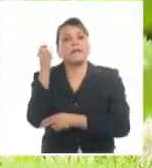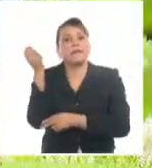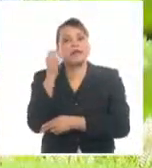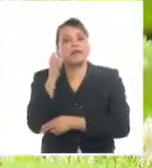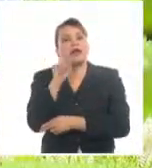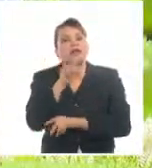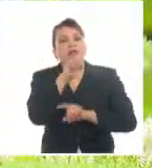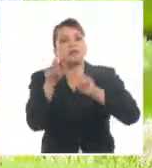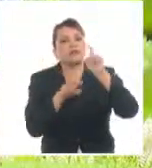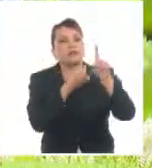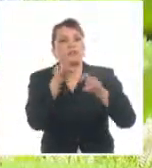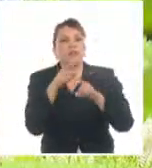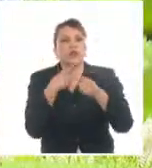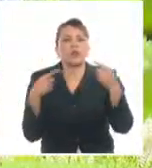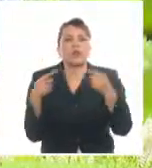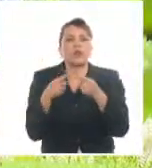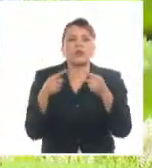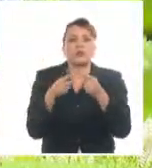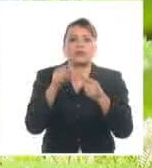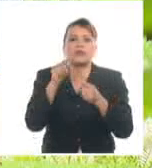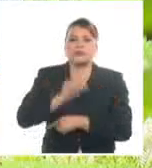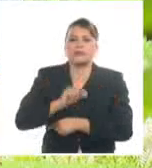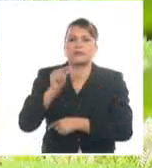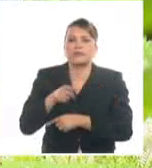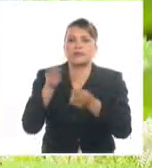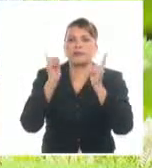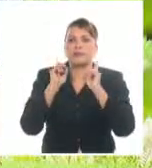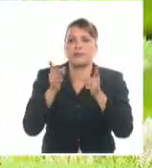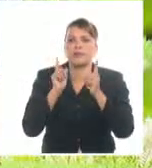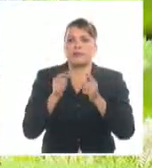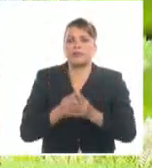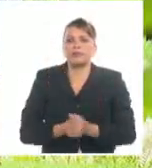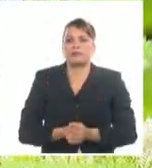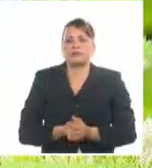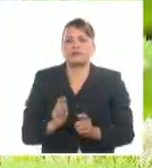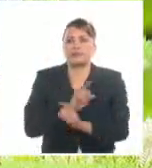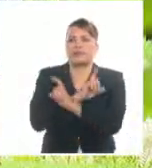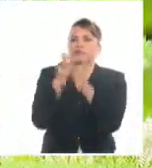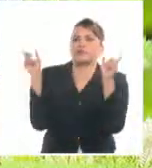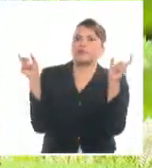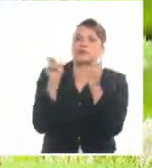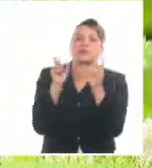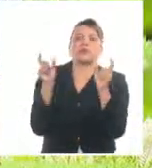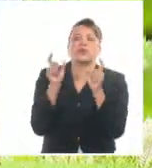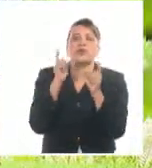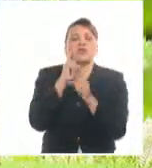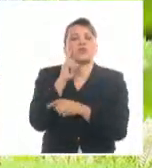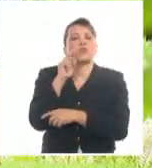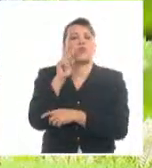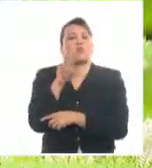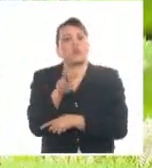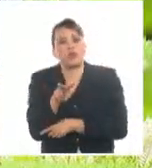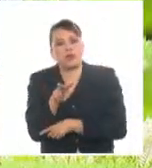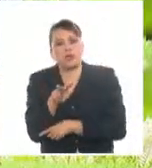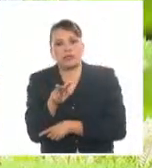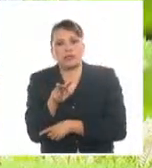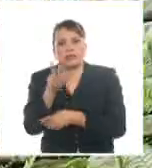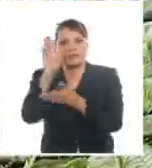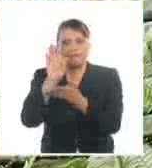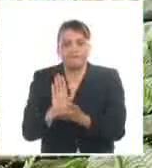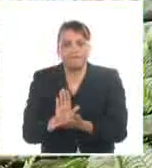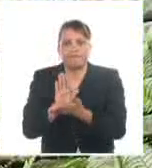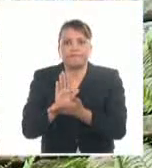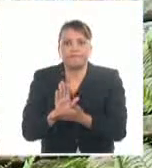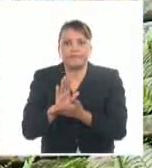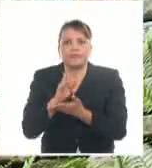interrogantes sobre las contradicciones humanas y políticas. Es impresionante saber que llega con esas contradicciones con